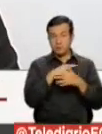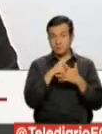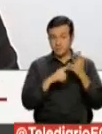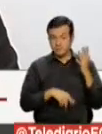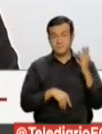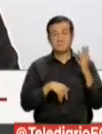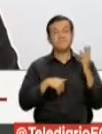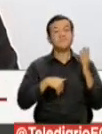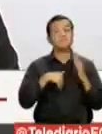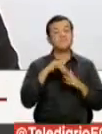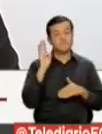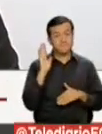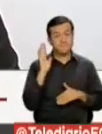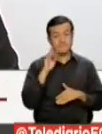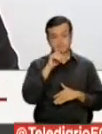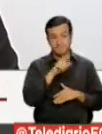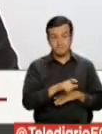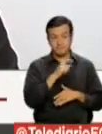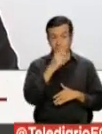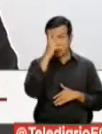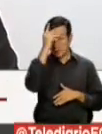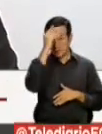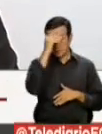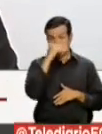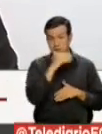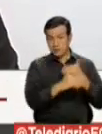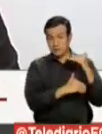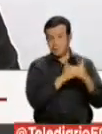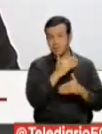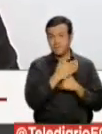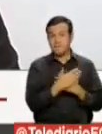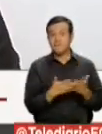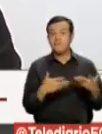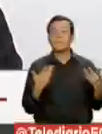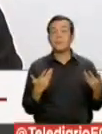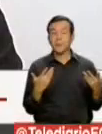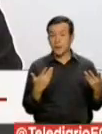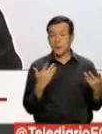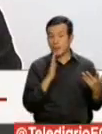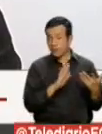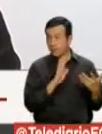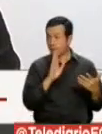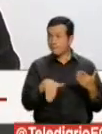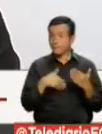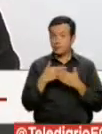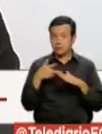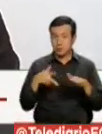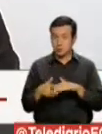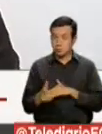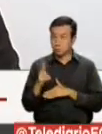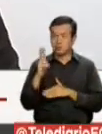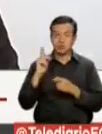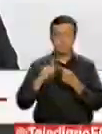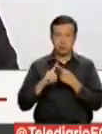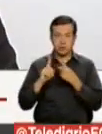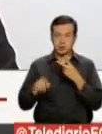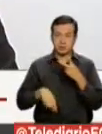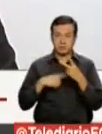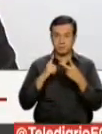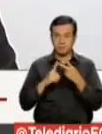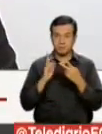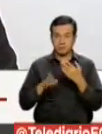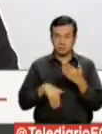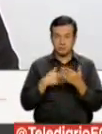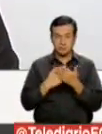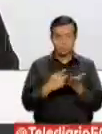mayores participaciones de mi defendido Jorge Glass en estos procesos es haber comparecido a la inauguración de la obra, haber